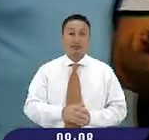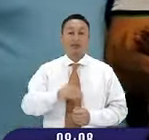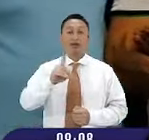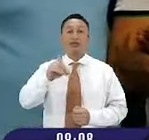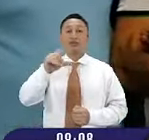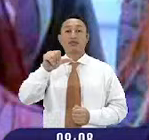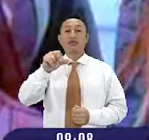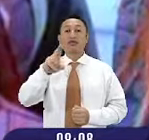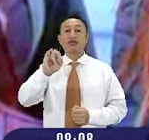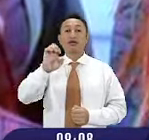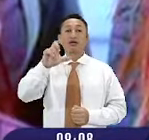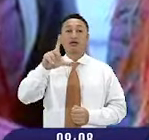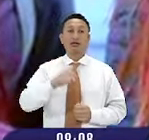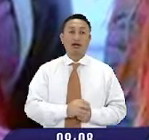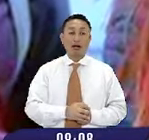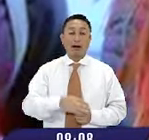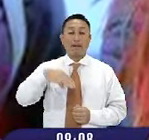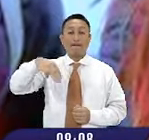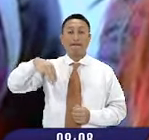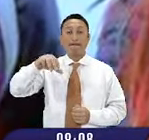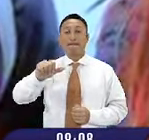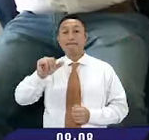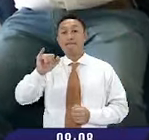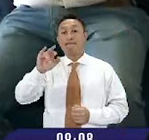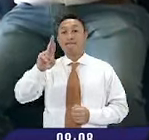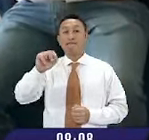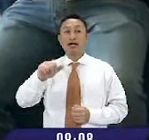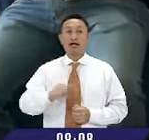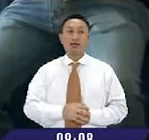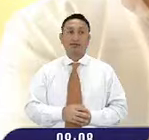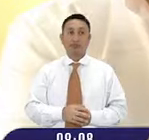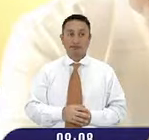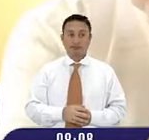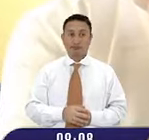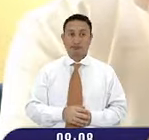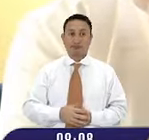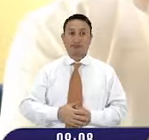Salcedo y también de Mayra Salazar. Informó Álvaro Terán.